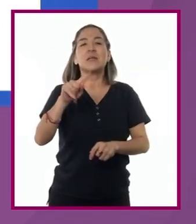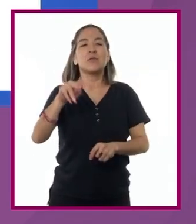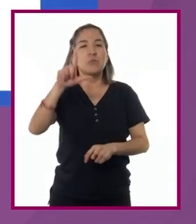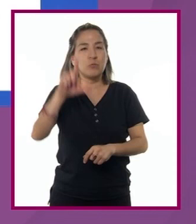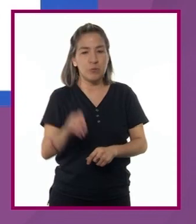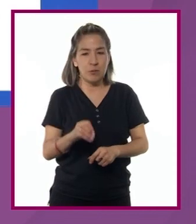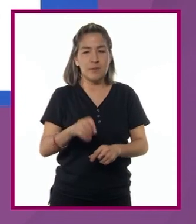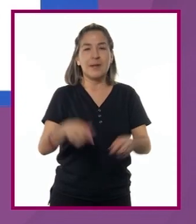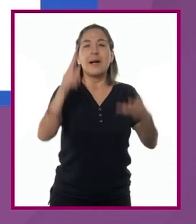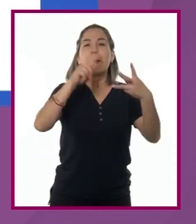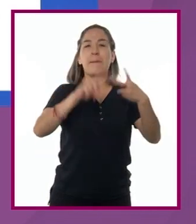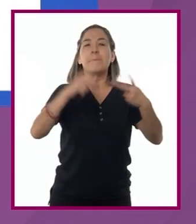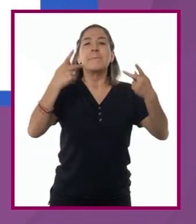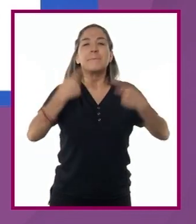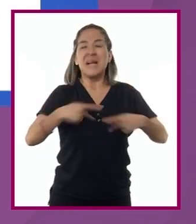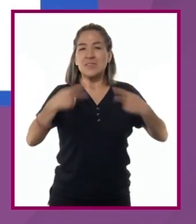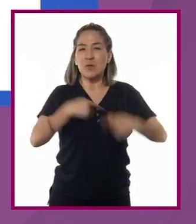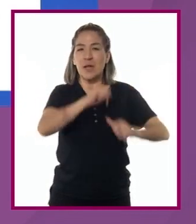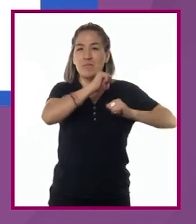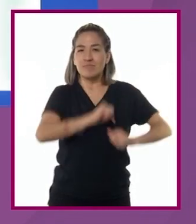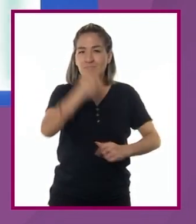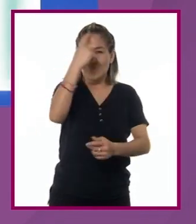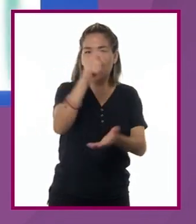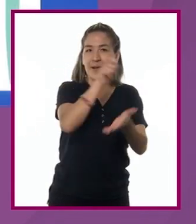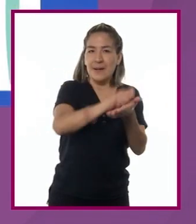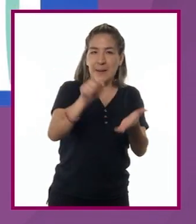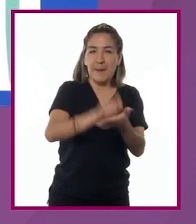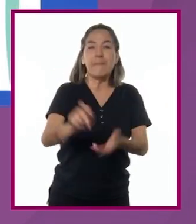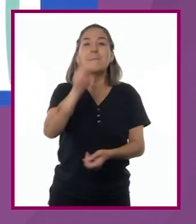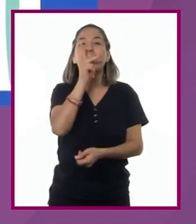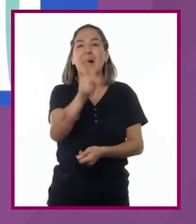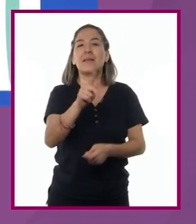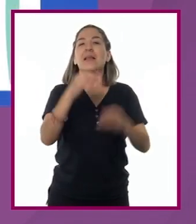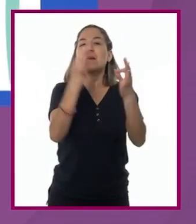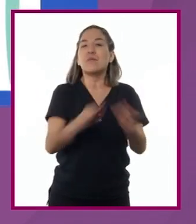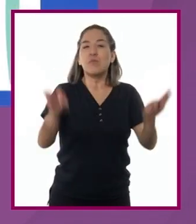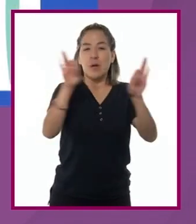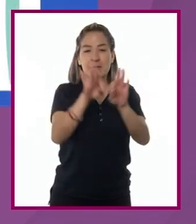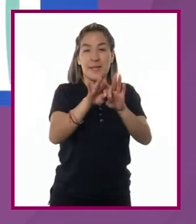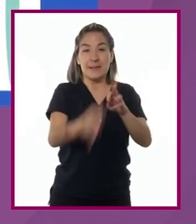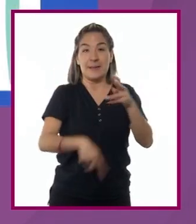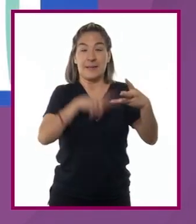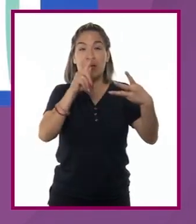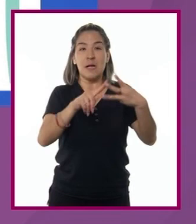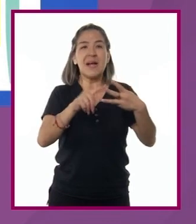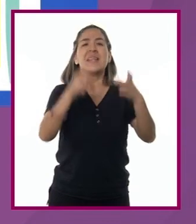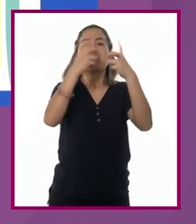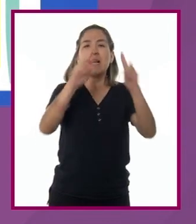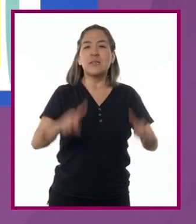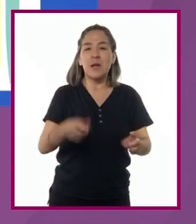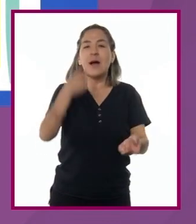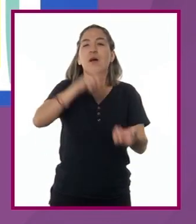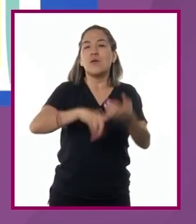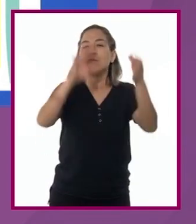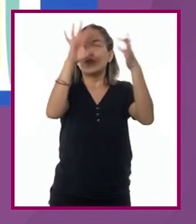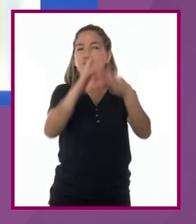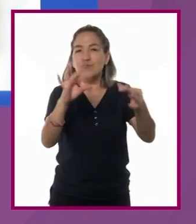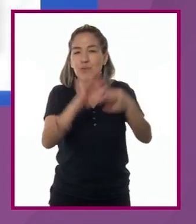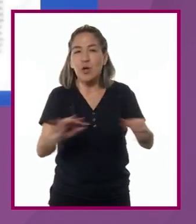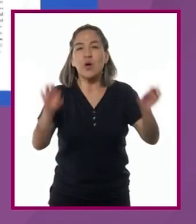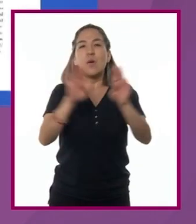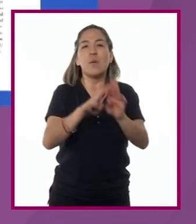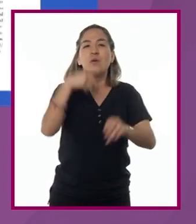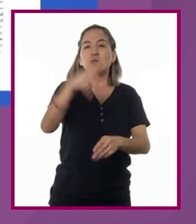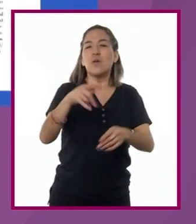autores, el resumen y las palabras clave. En el cuerpo del documento, la introducción, el